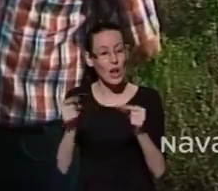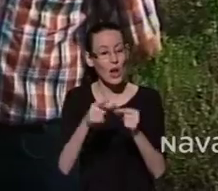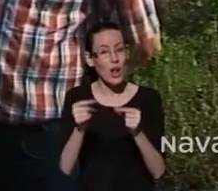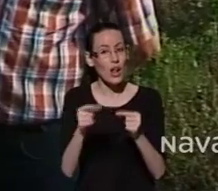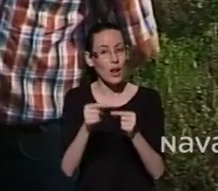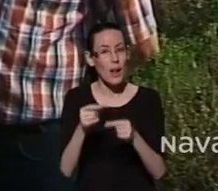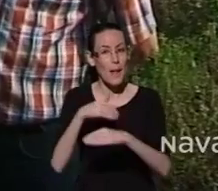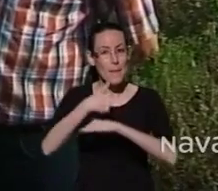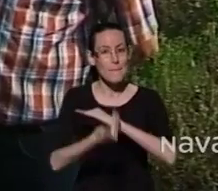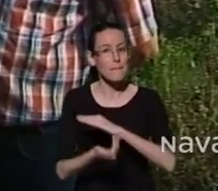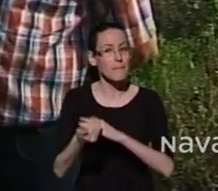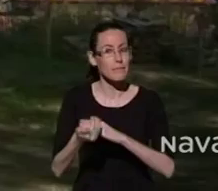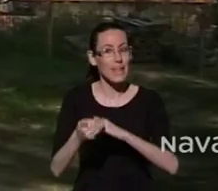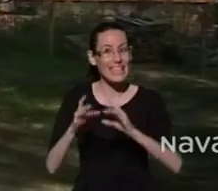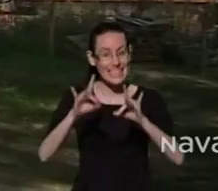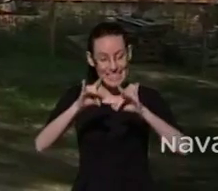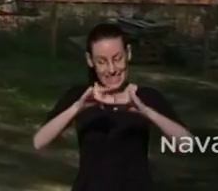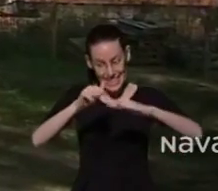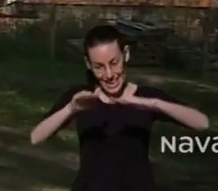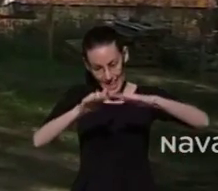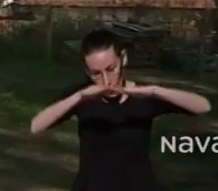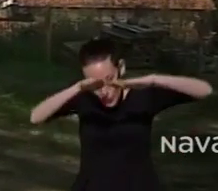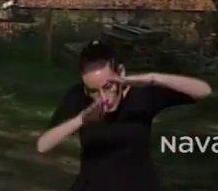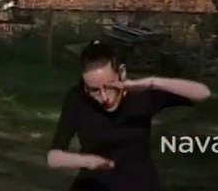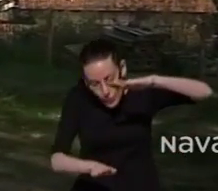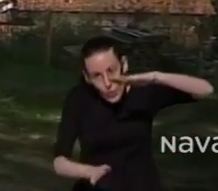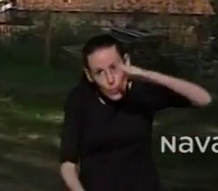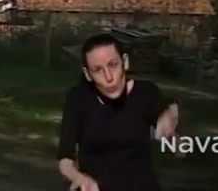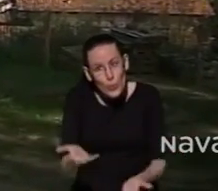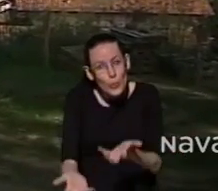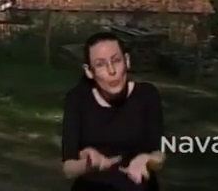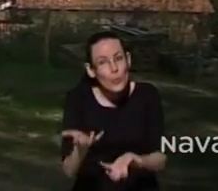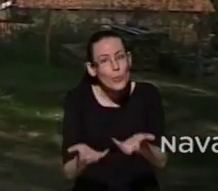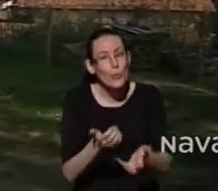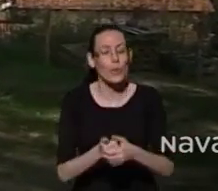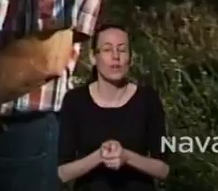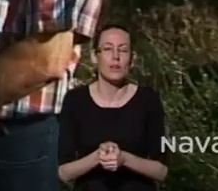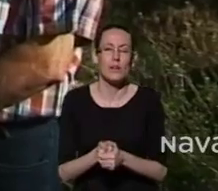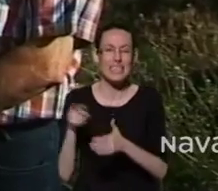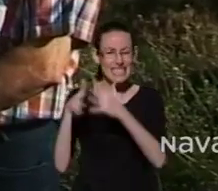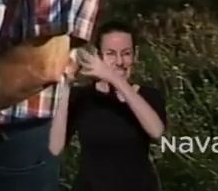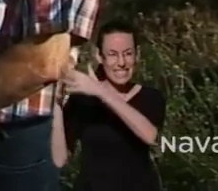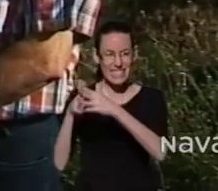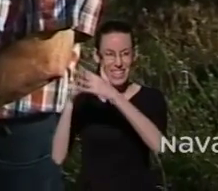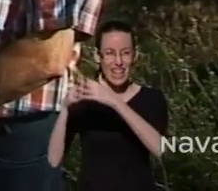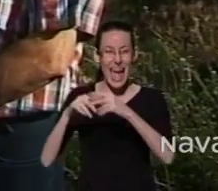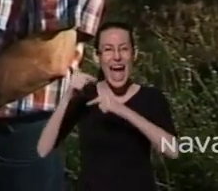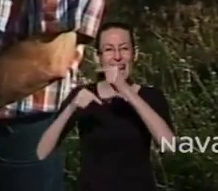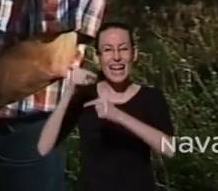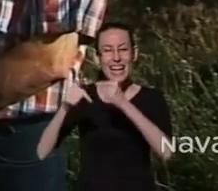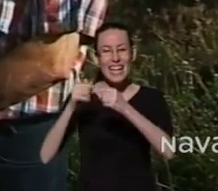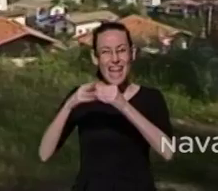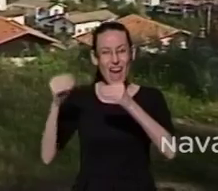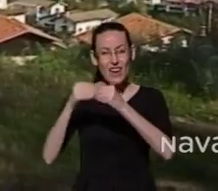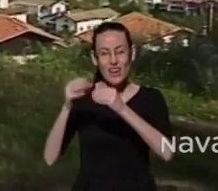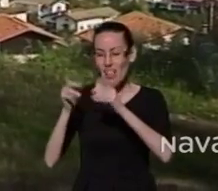funcionaba como una olla a presión. Sí, sí, sí, sí. Por cierto, ¿les enseñaste a hacer canutillos de Zumbilla? No, pero hacer